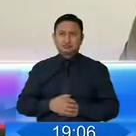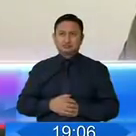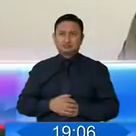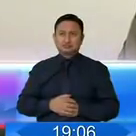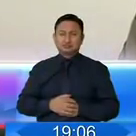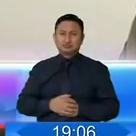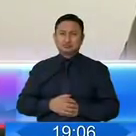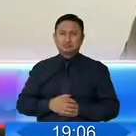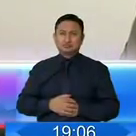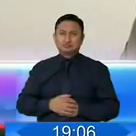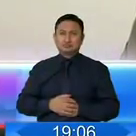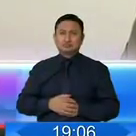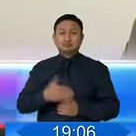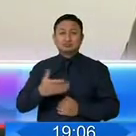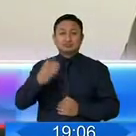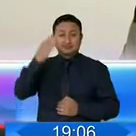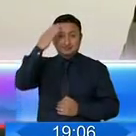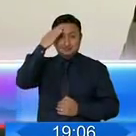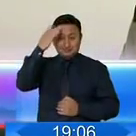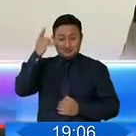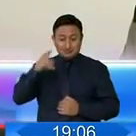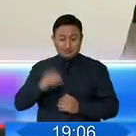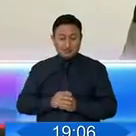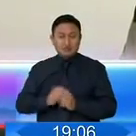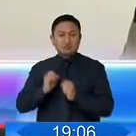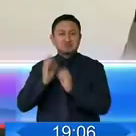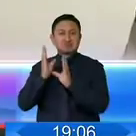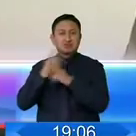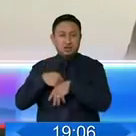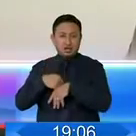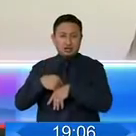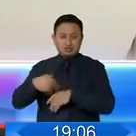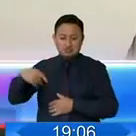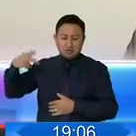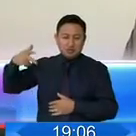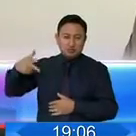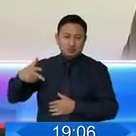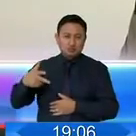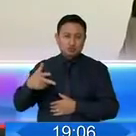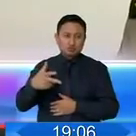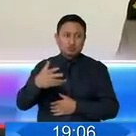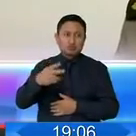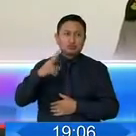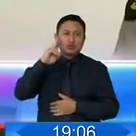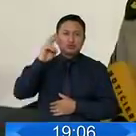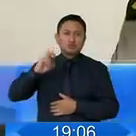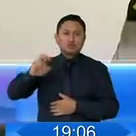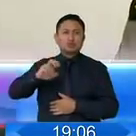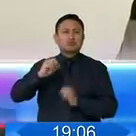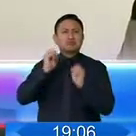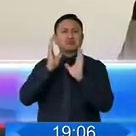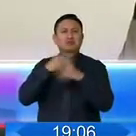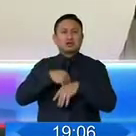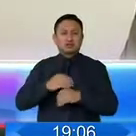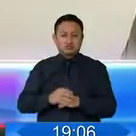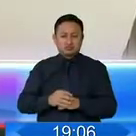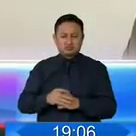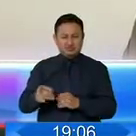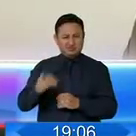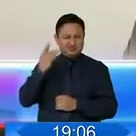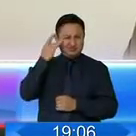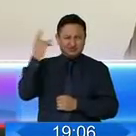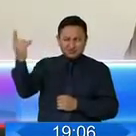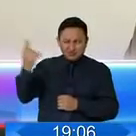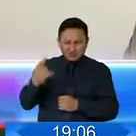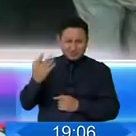que estaban transportándose de manera gratuita, uno de los pasajeros, es un tour gratuito, eso ya levanta obviamente cierto